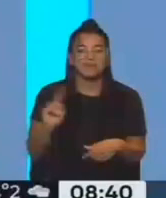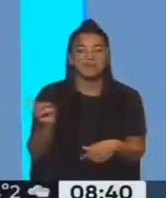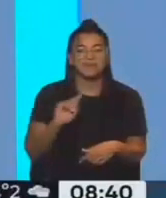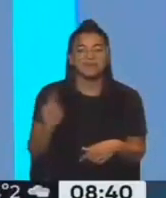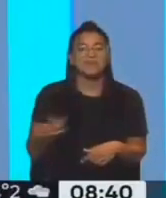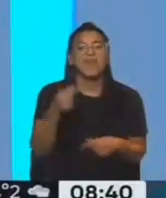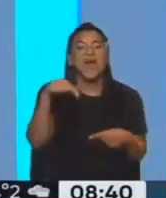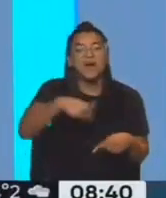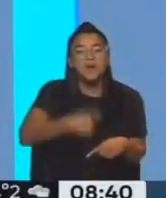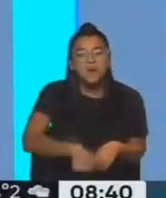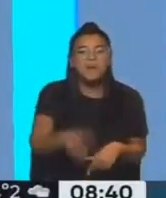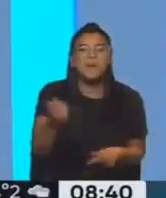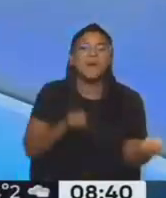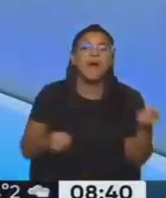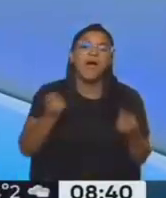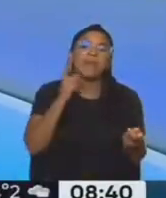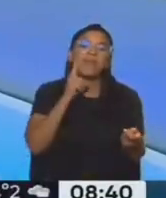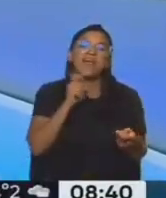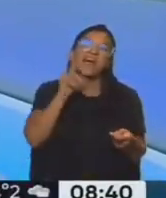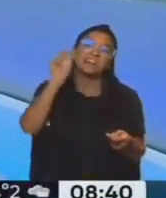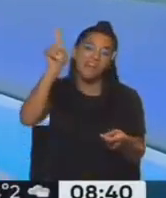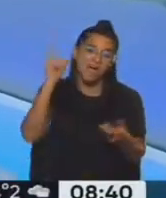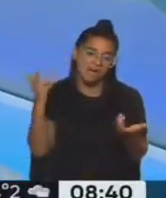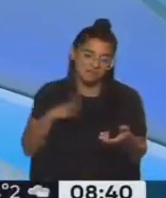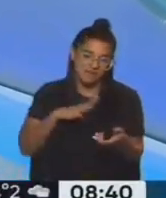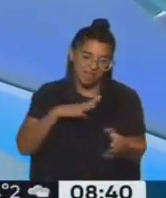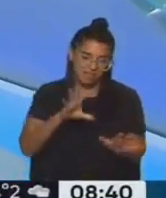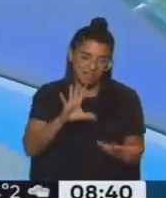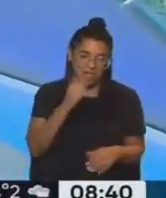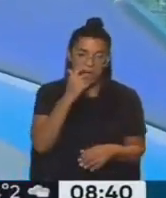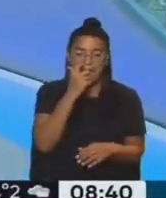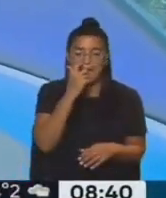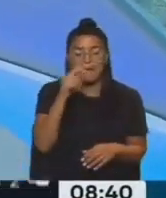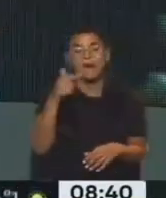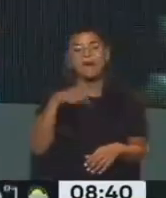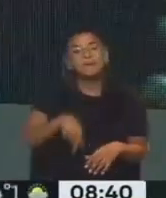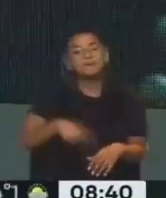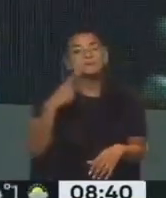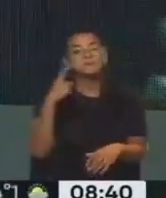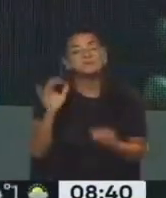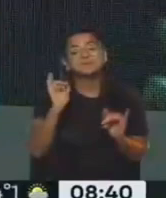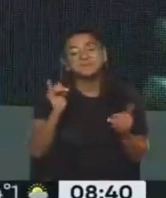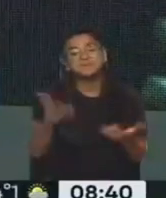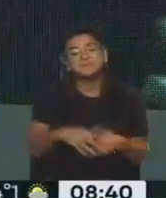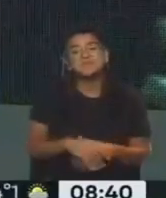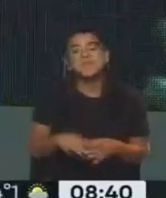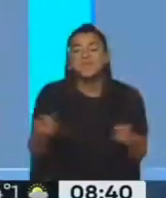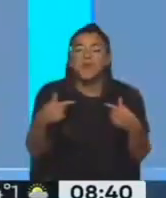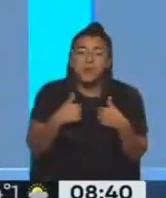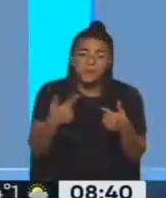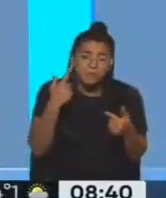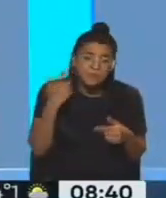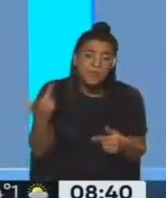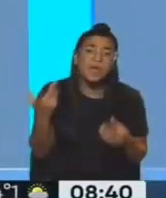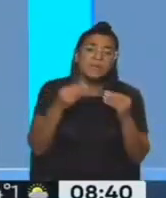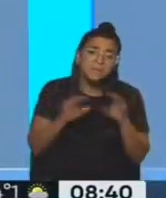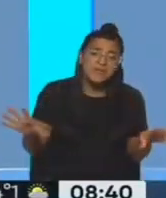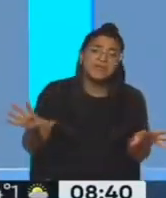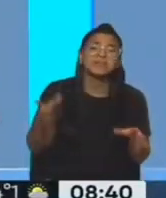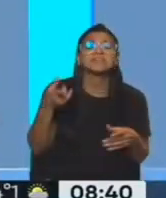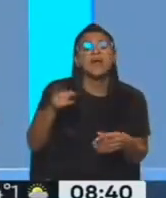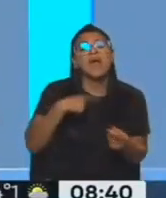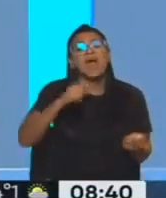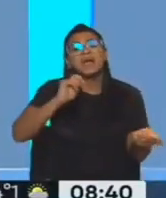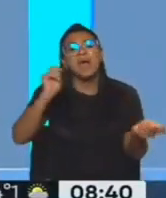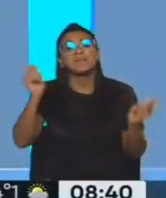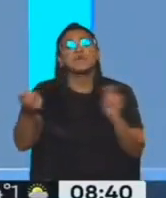¡Está ahí! Del 20. Pero las autoridades del canal deberían tomar nota. Sí, sí, sí. Yo creo que sí. Bueno, por eso tomaron nota. Arranca como mesa. Va cambiando